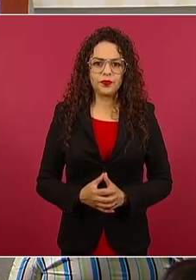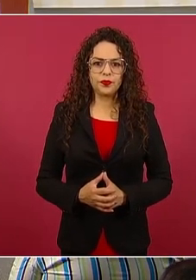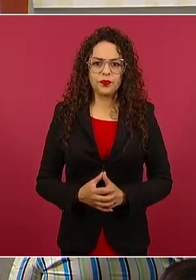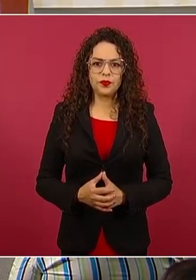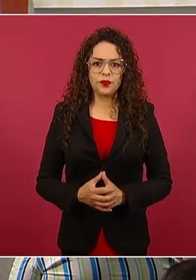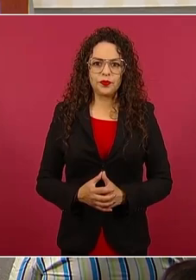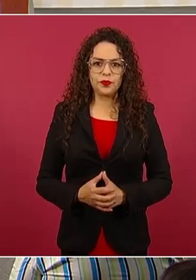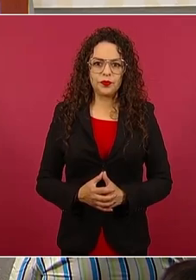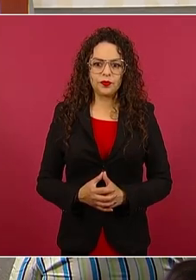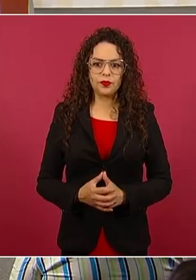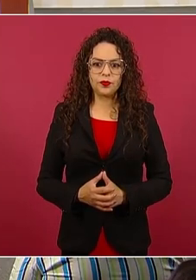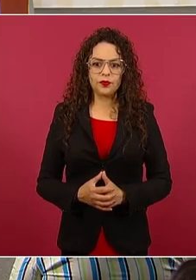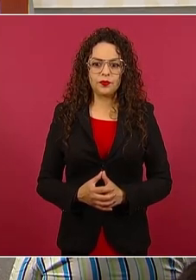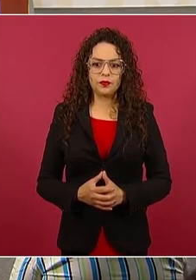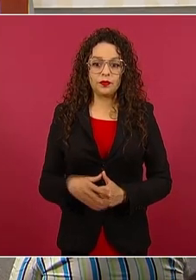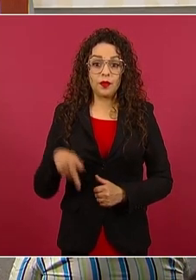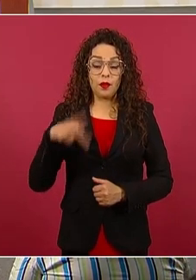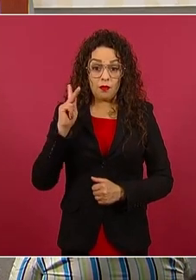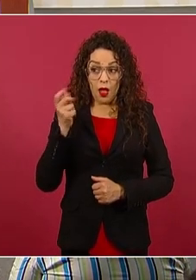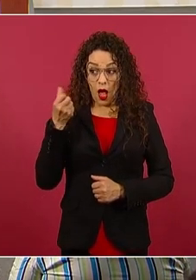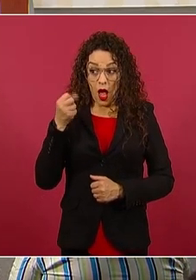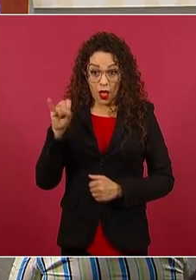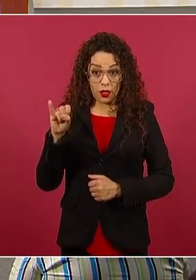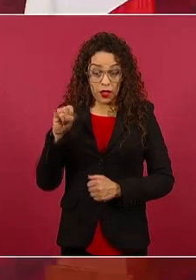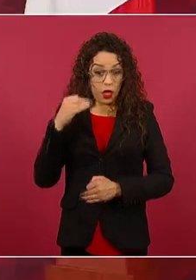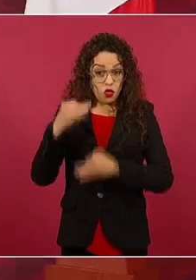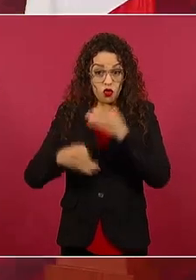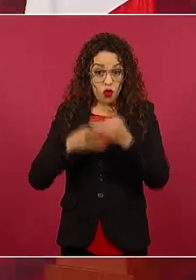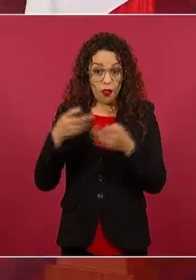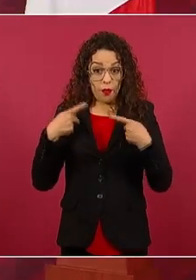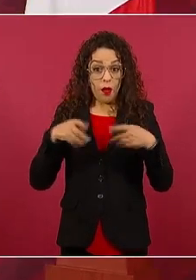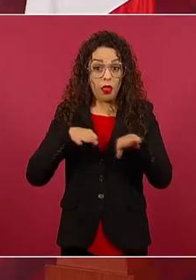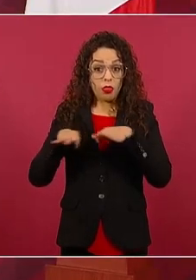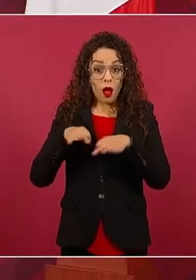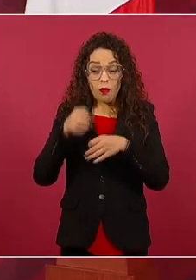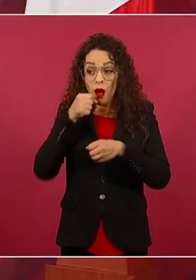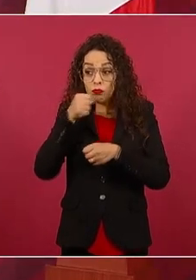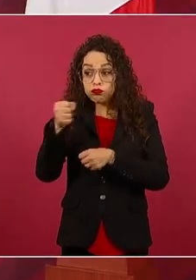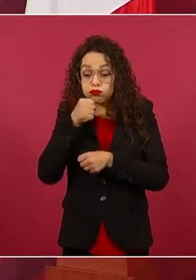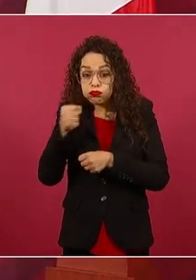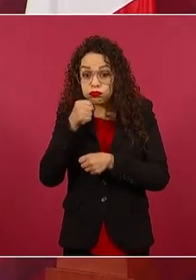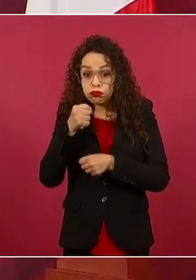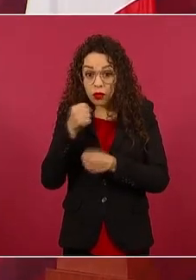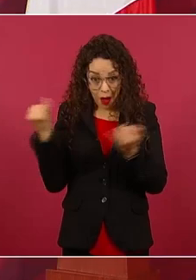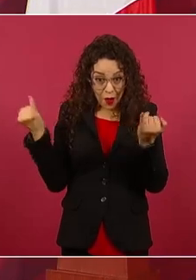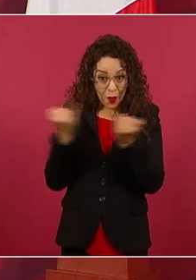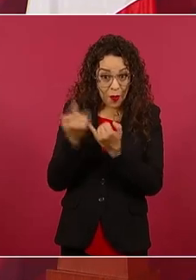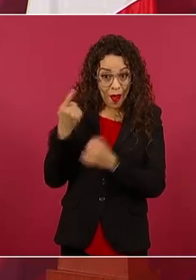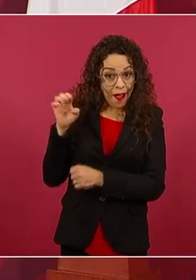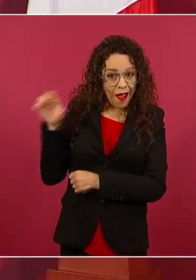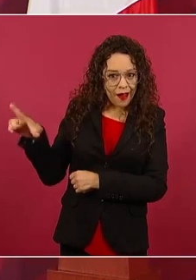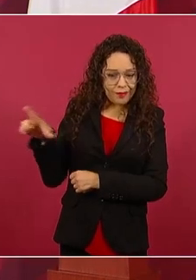Pero no todos los periodistas, ¿no?, son así. La inmensa mayoría